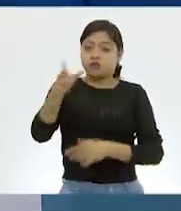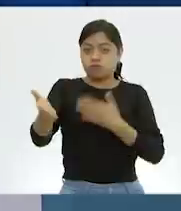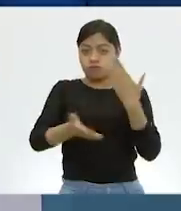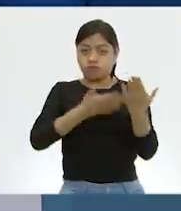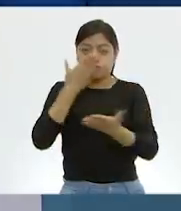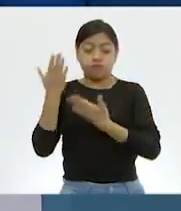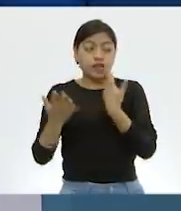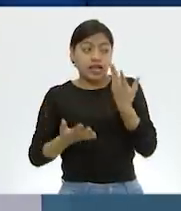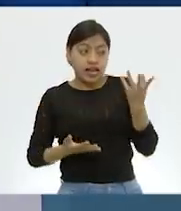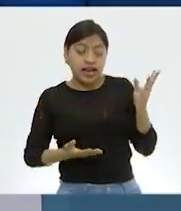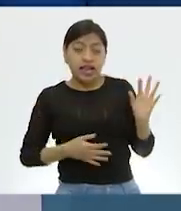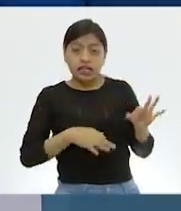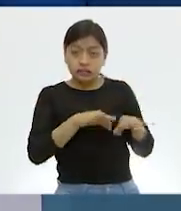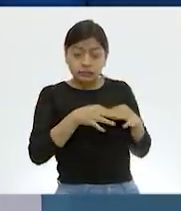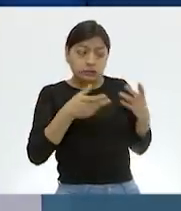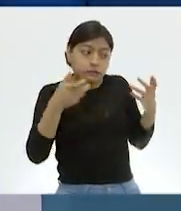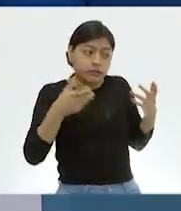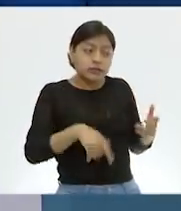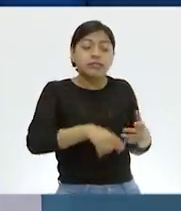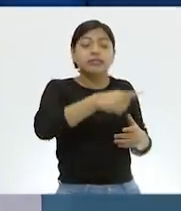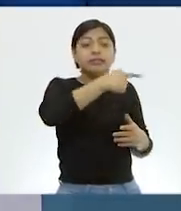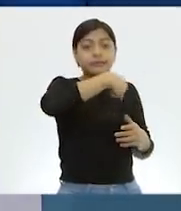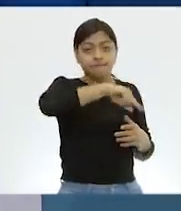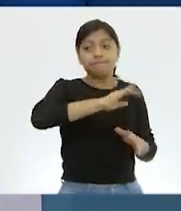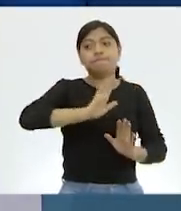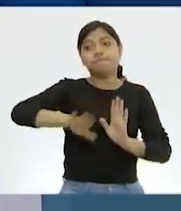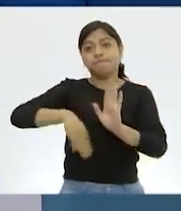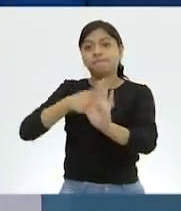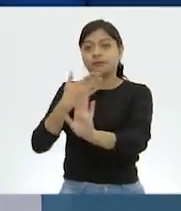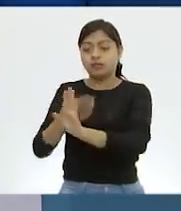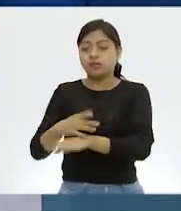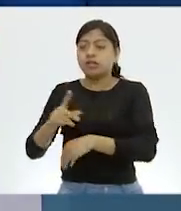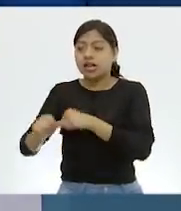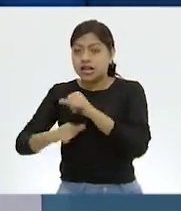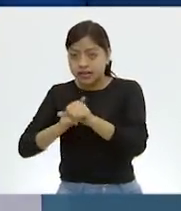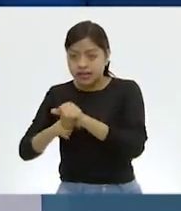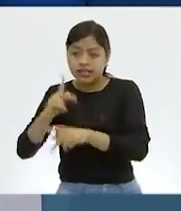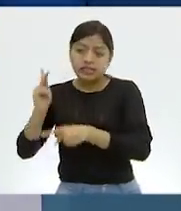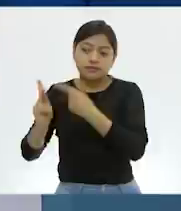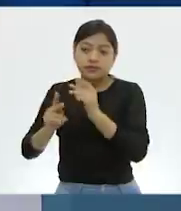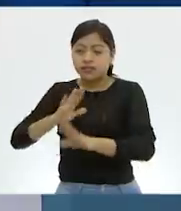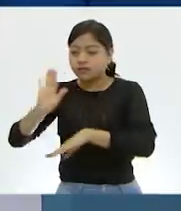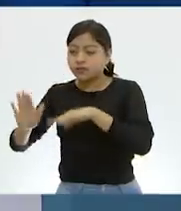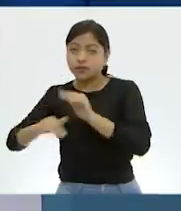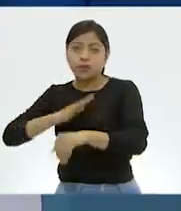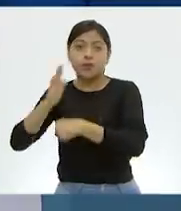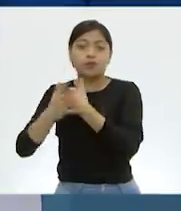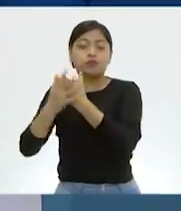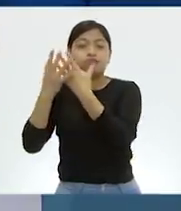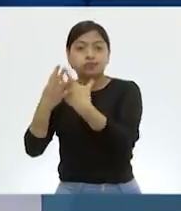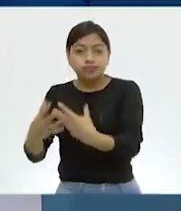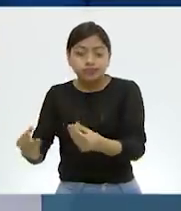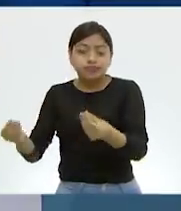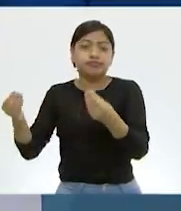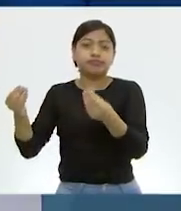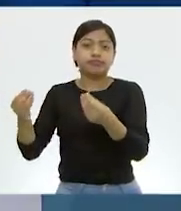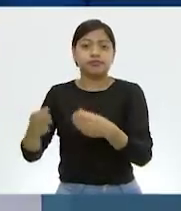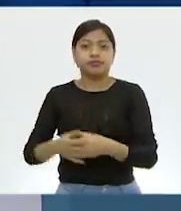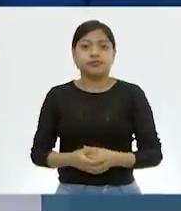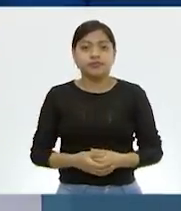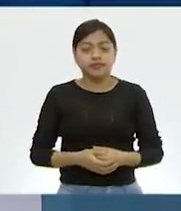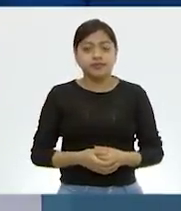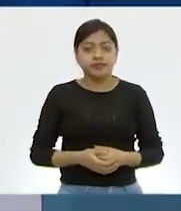acciones del ser humano son las responsables de afectar la biodiversidad, poniendo en riesgo muchas especies que habitan en los